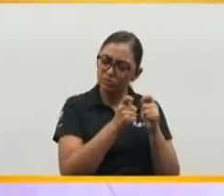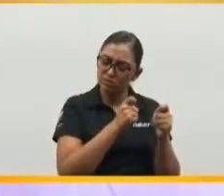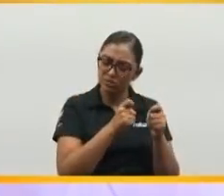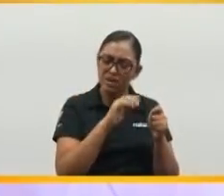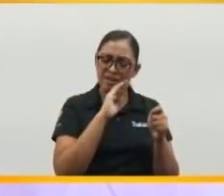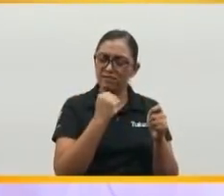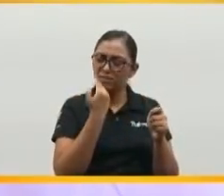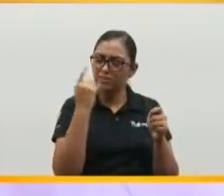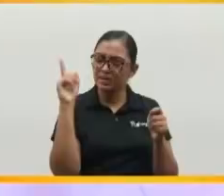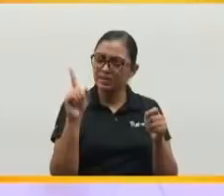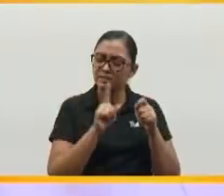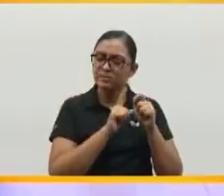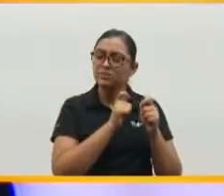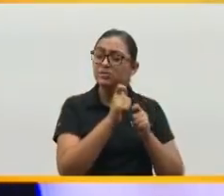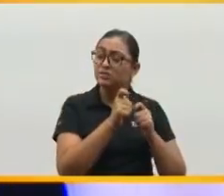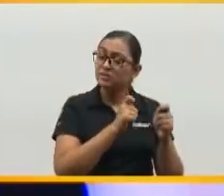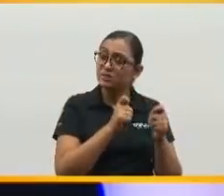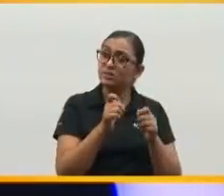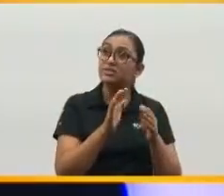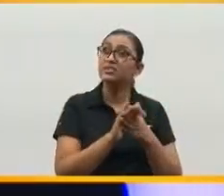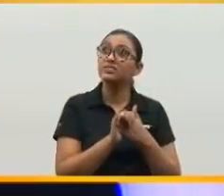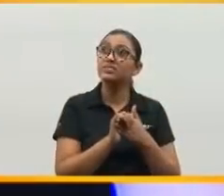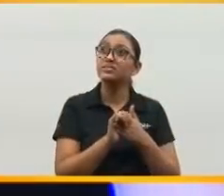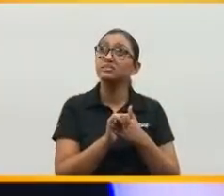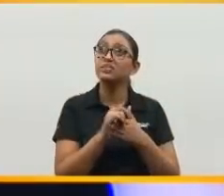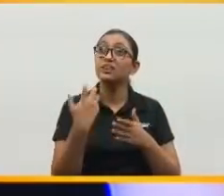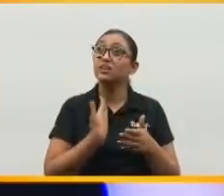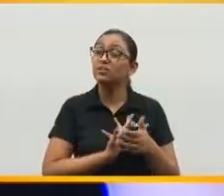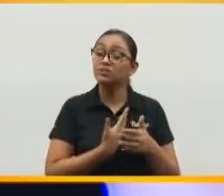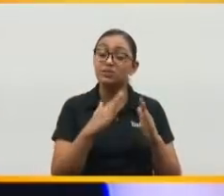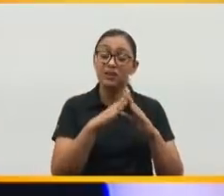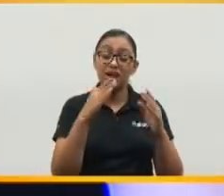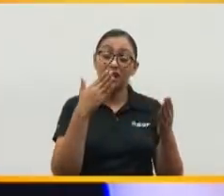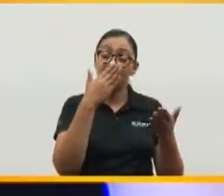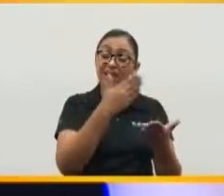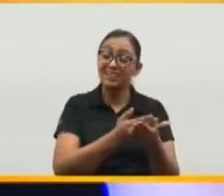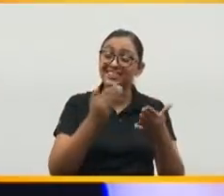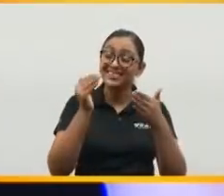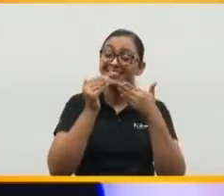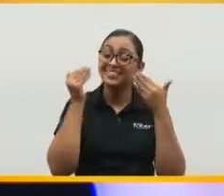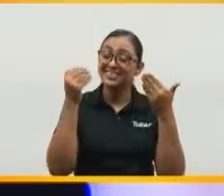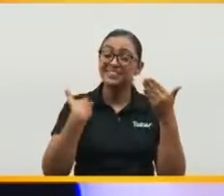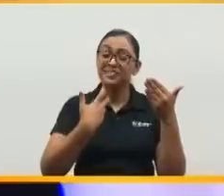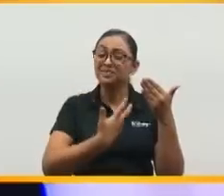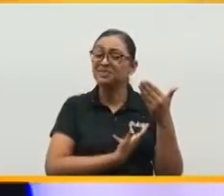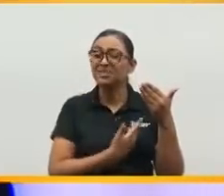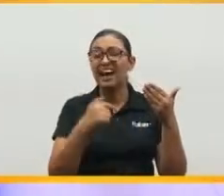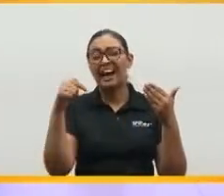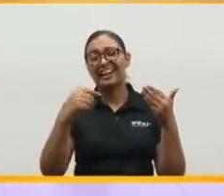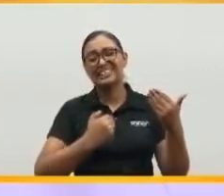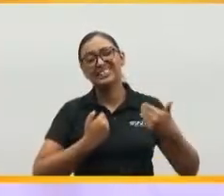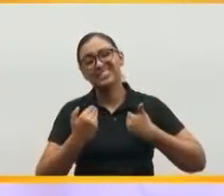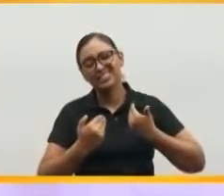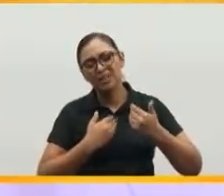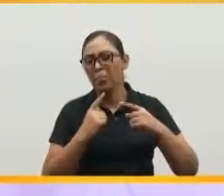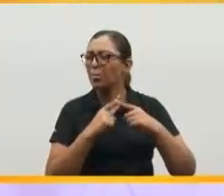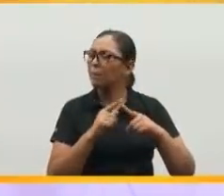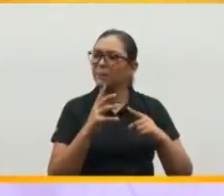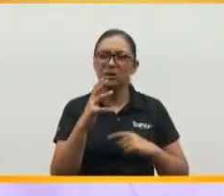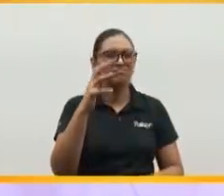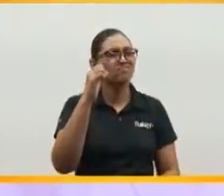Señor. Que podamos ir a casa contentos y agradecidos. Que aunque venimos golpeados, no nos han ganado la